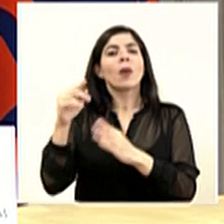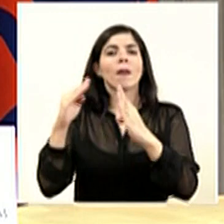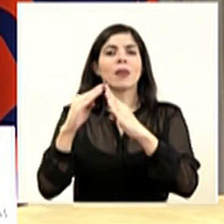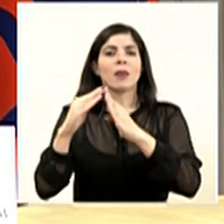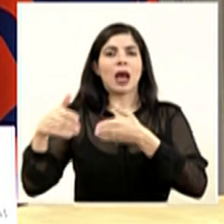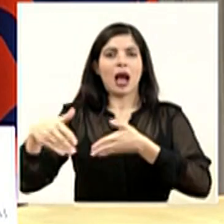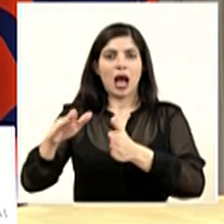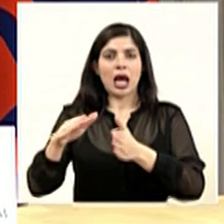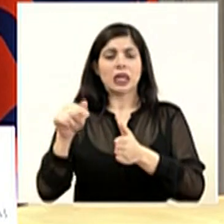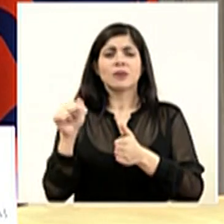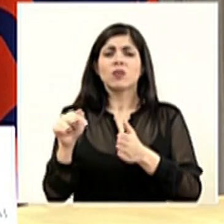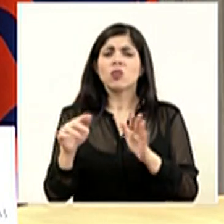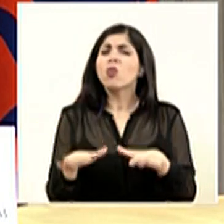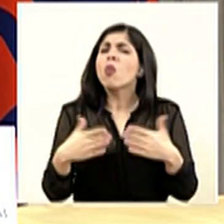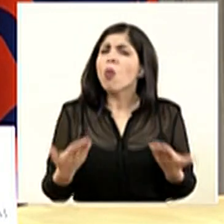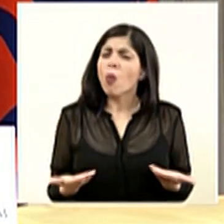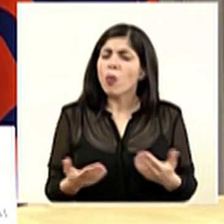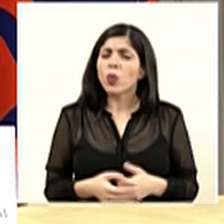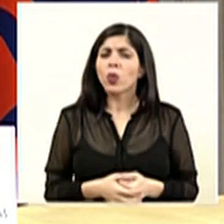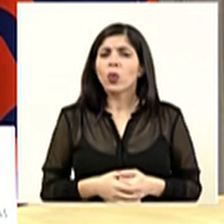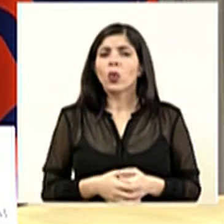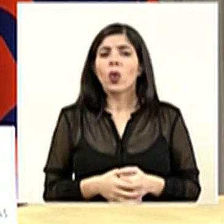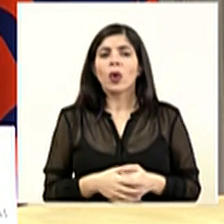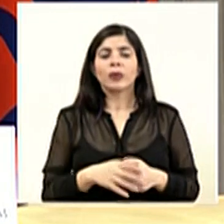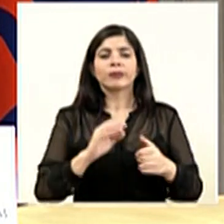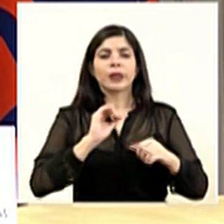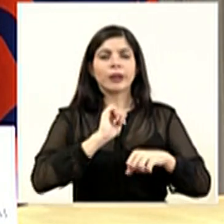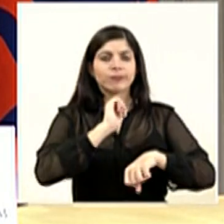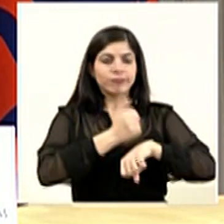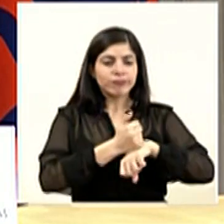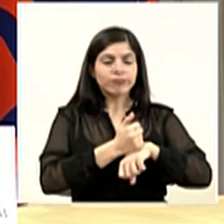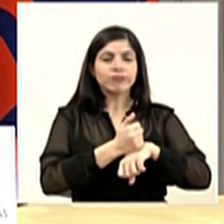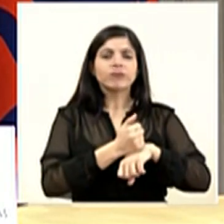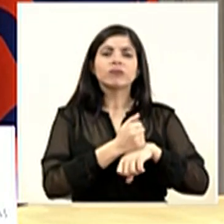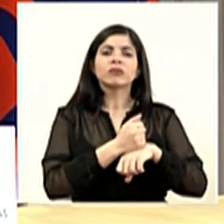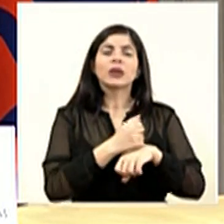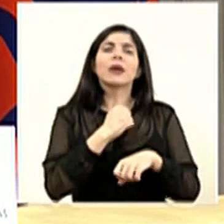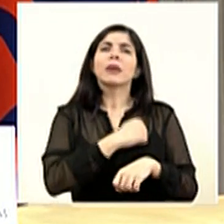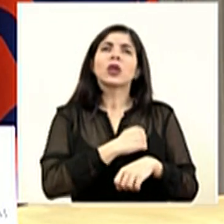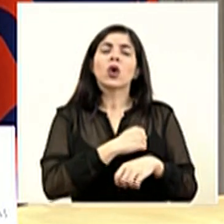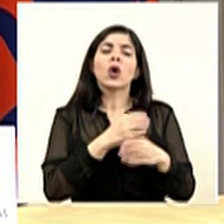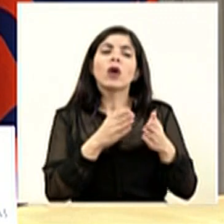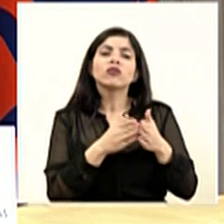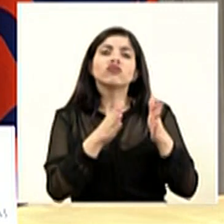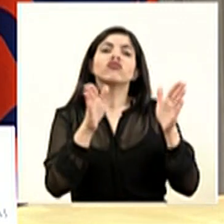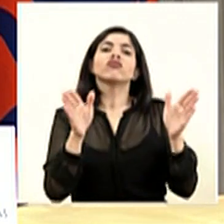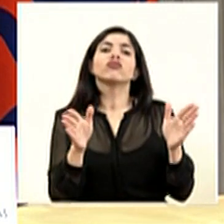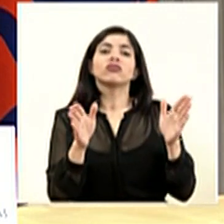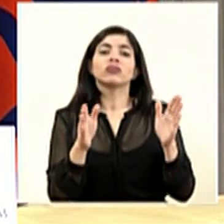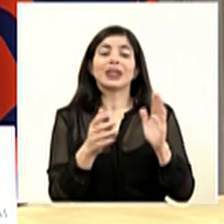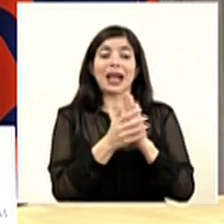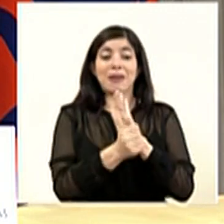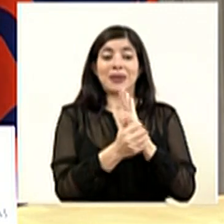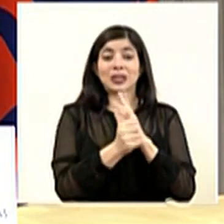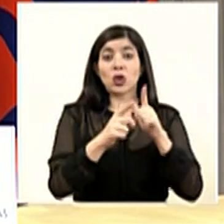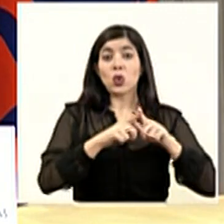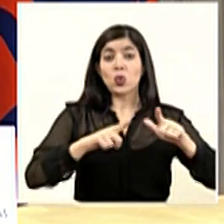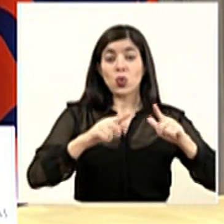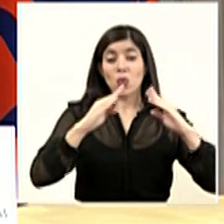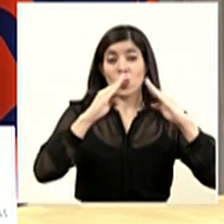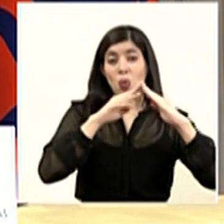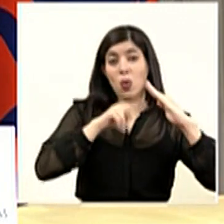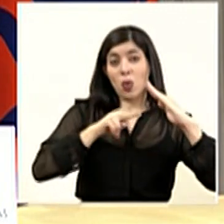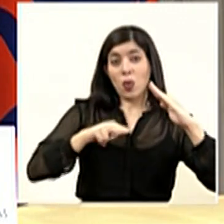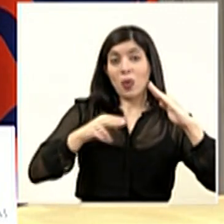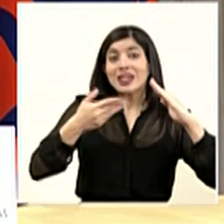Esto mediante la definición la ampliación de la capacidad del sitio de albergue que